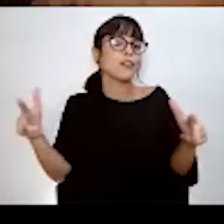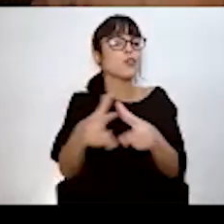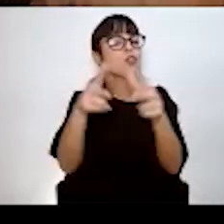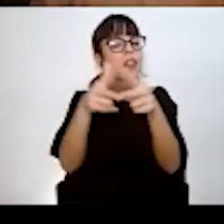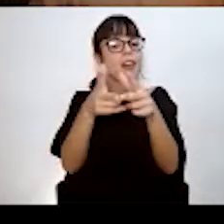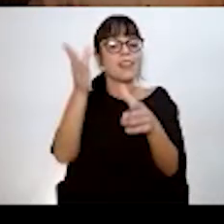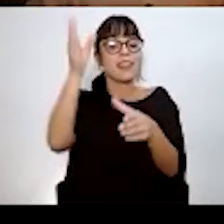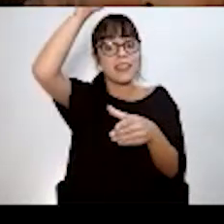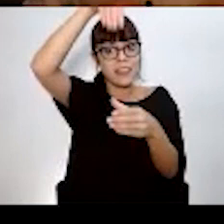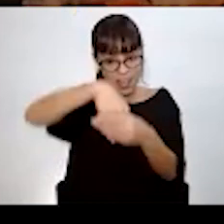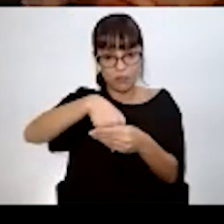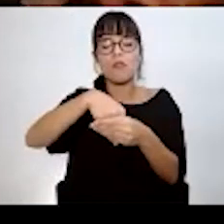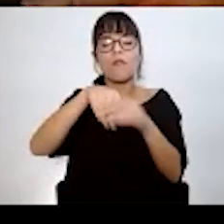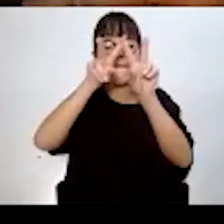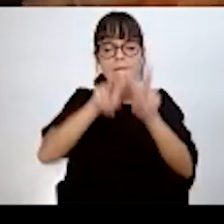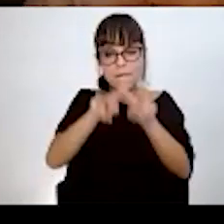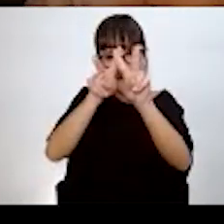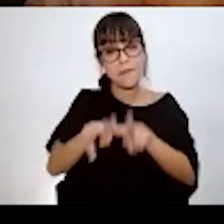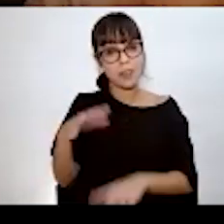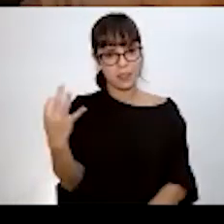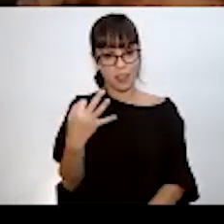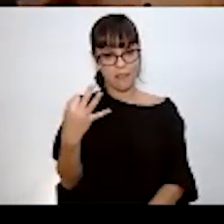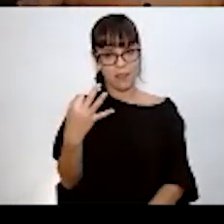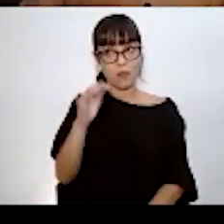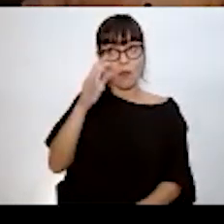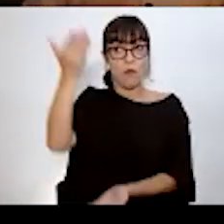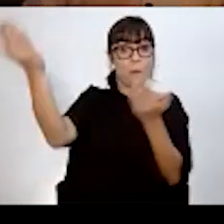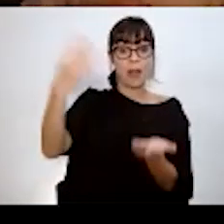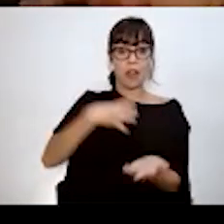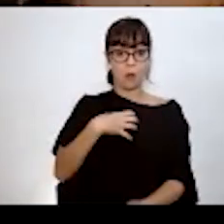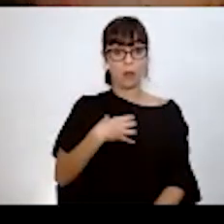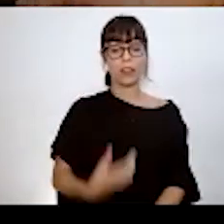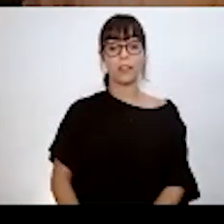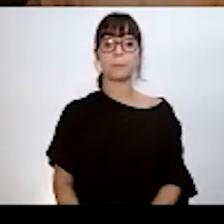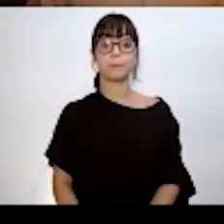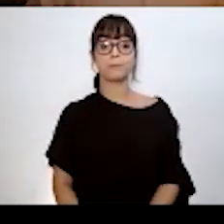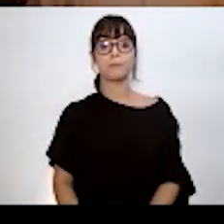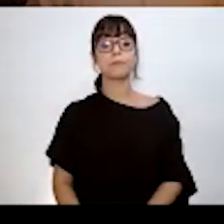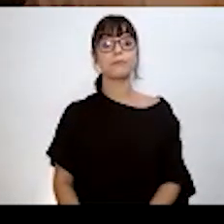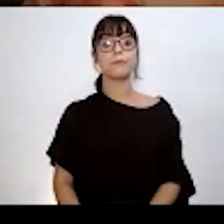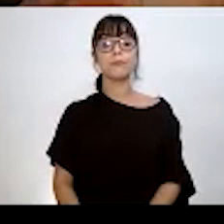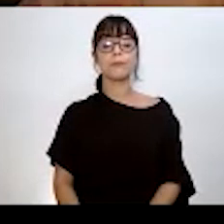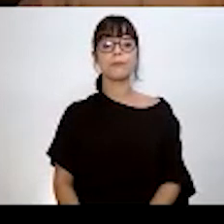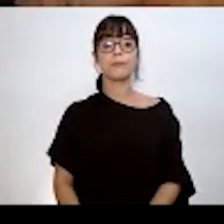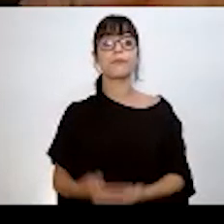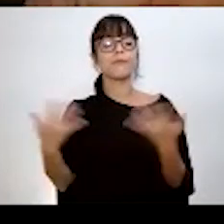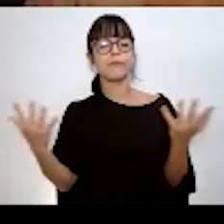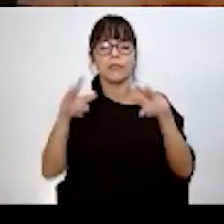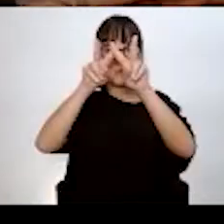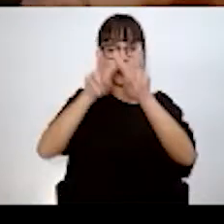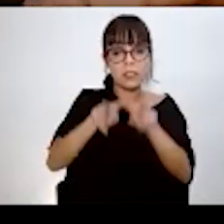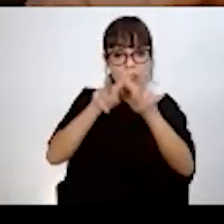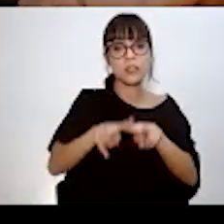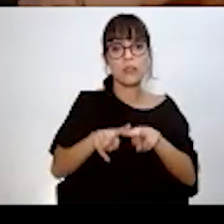dentro. Y a partir de este momento se empieza a desarrollar diferentes procesos de investigación, entre los